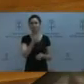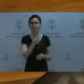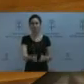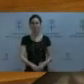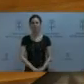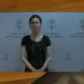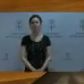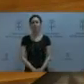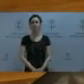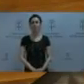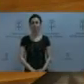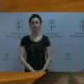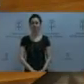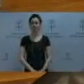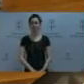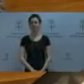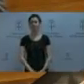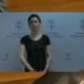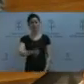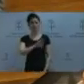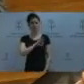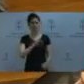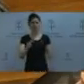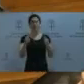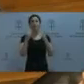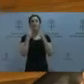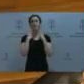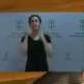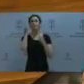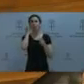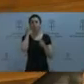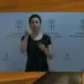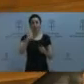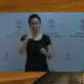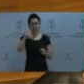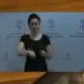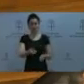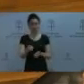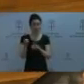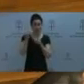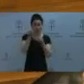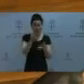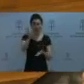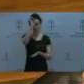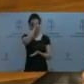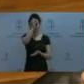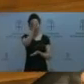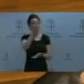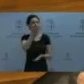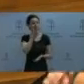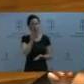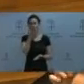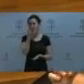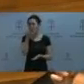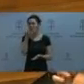Señora diputada, ya lo he comentado aquí, yo conozco las opiniones de Teresa Rivera. Ahora necesito